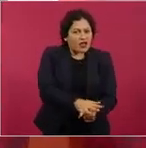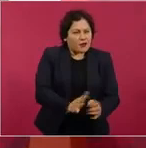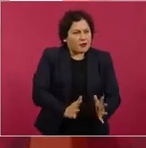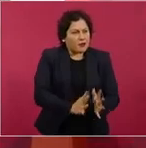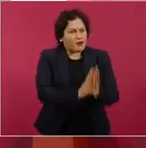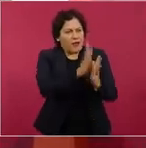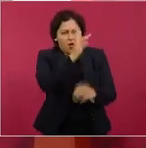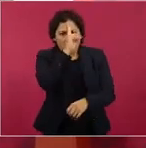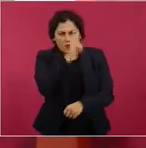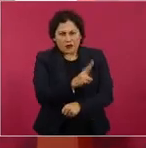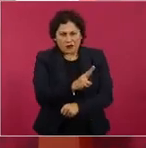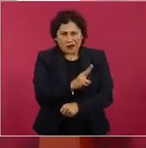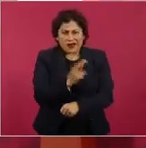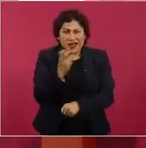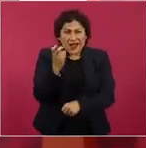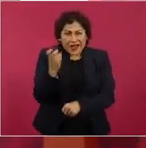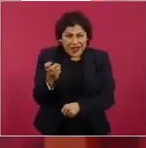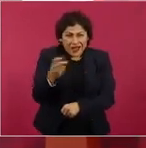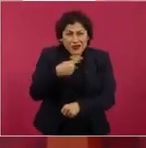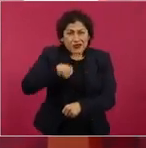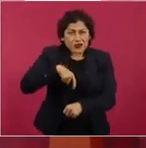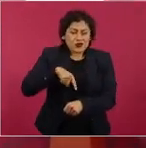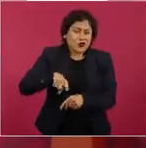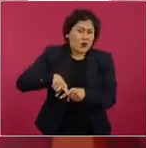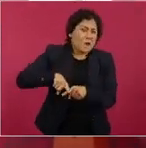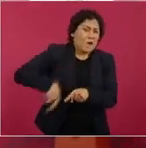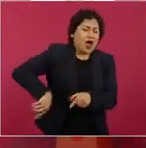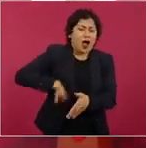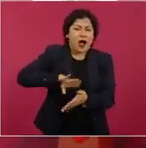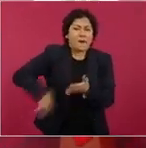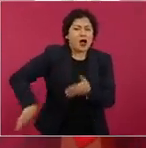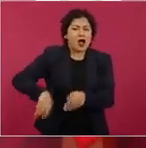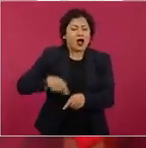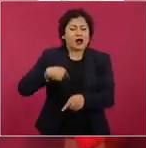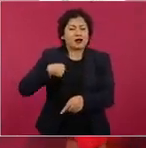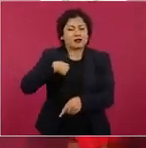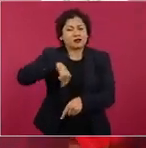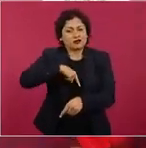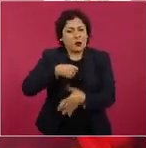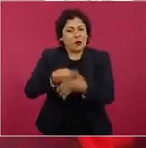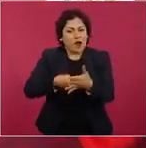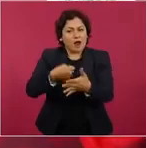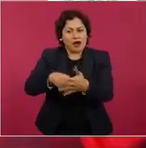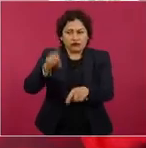Imagínense si actuamos de la misma forma como ellos.